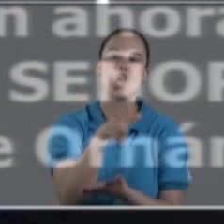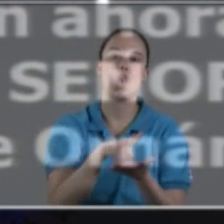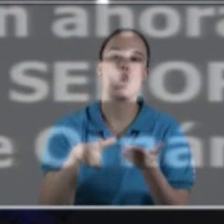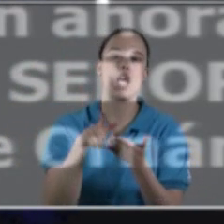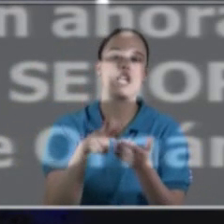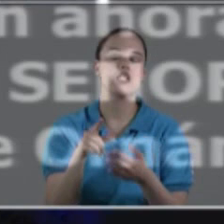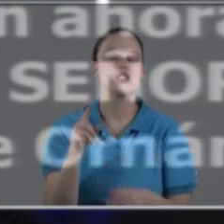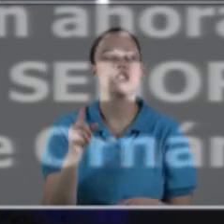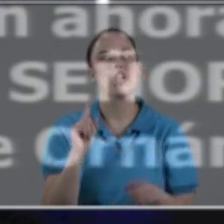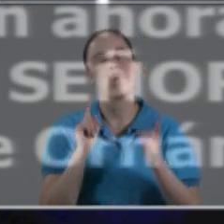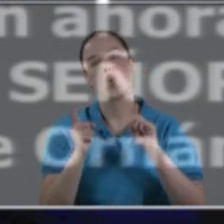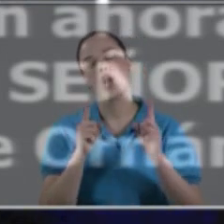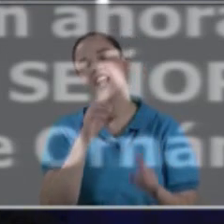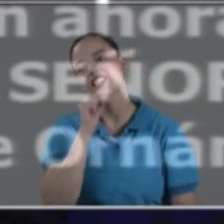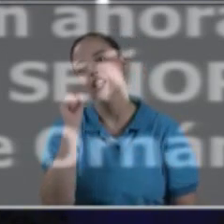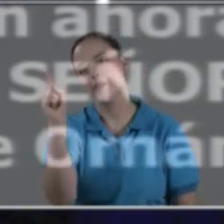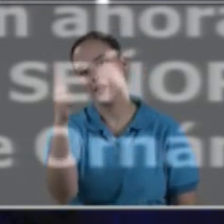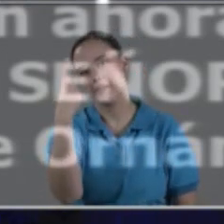primera